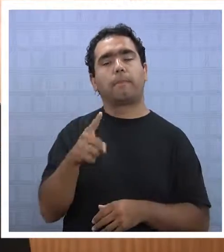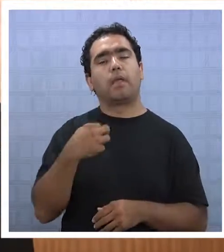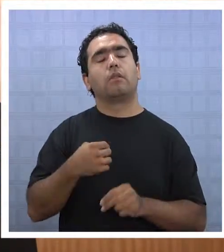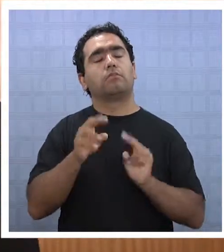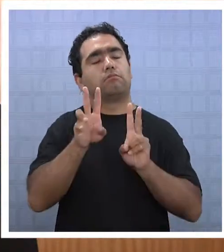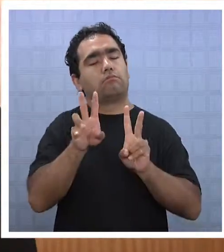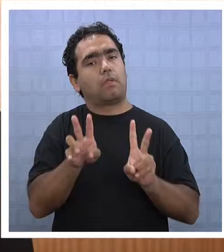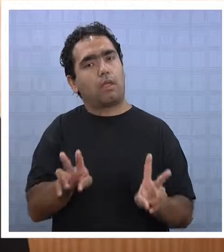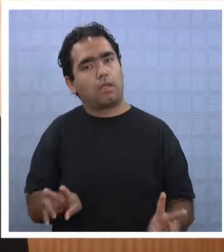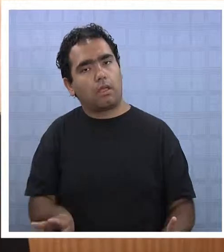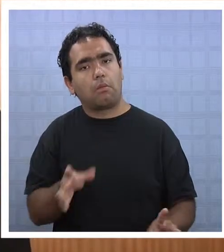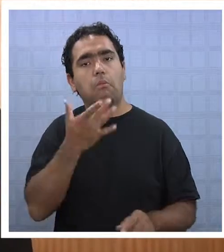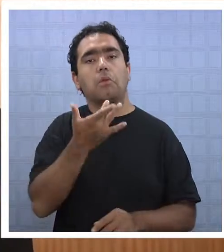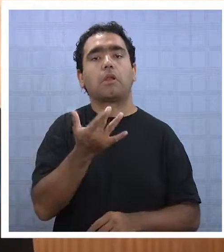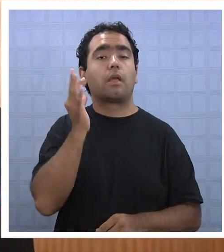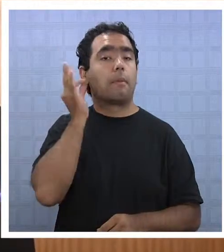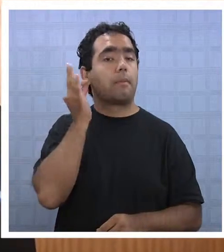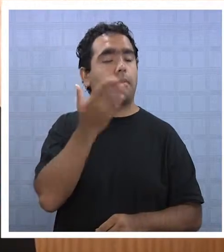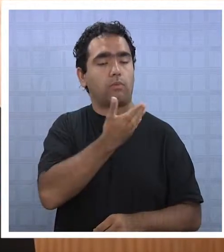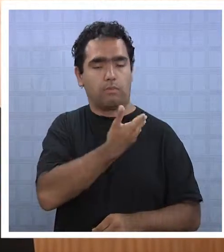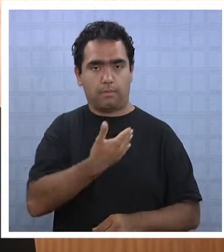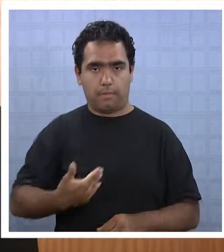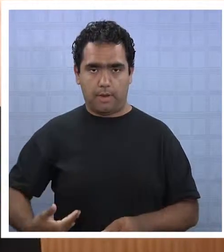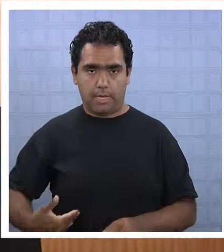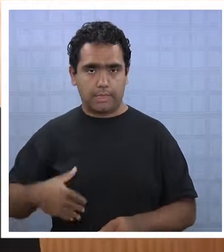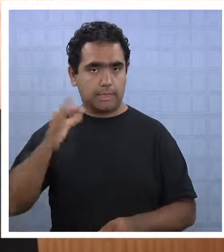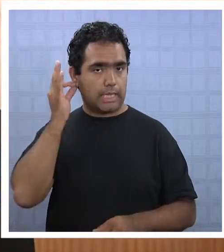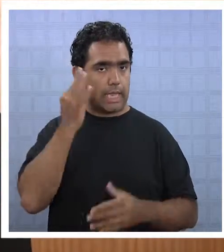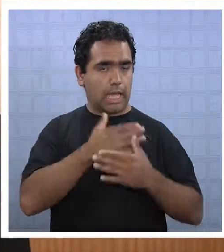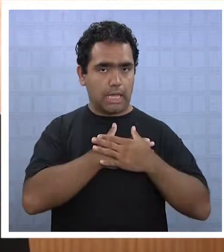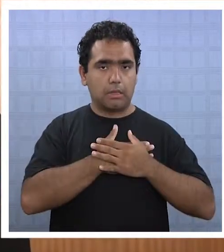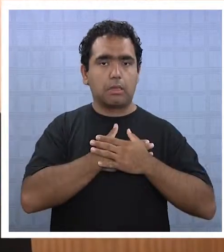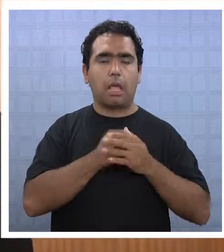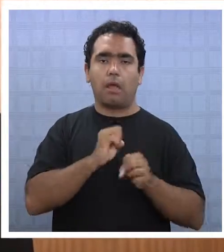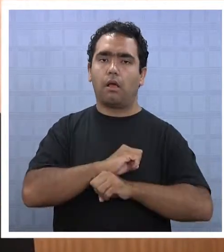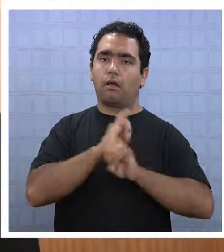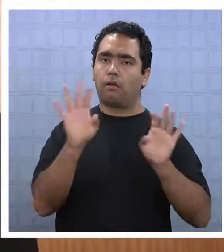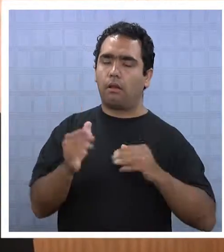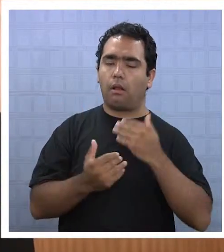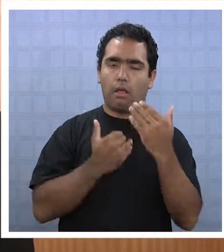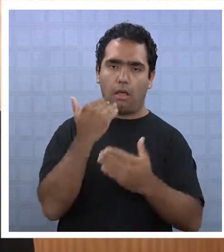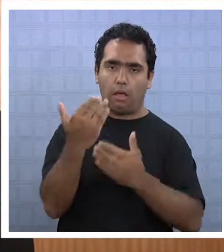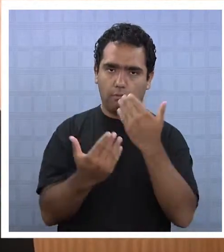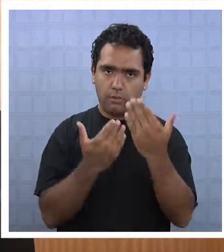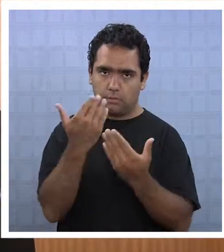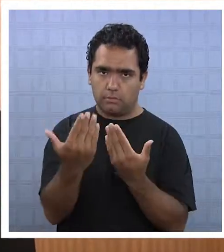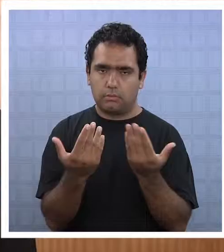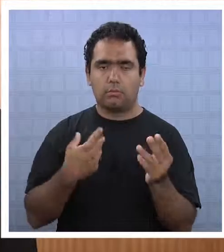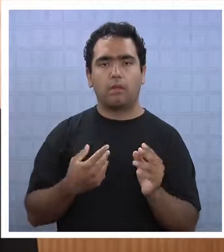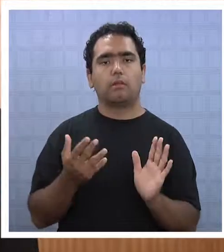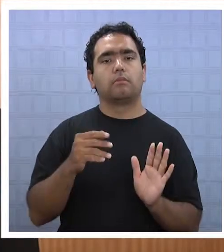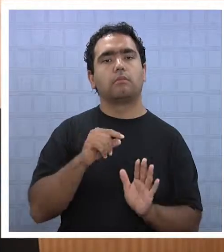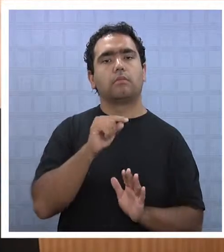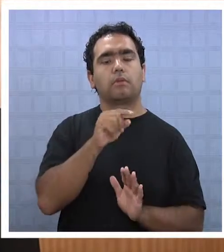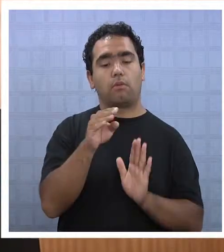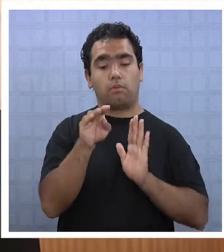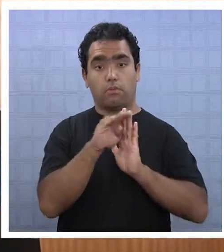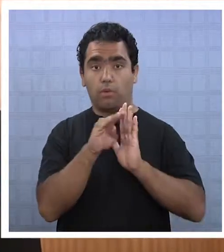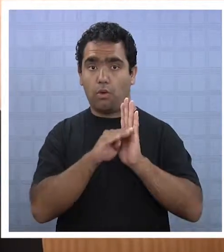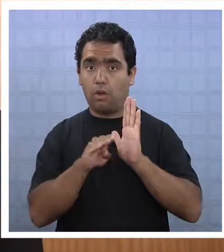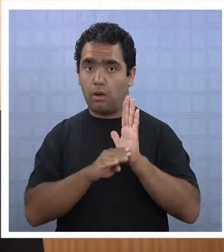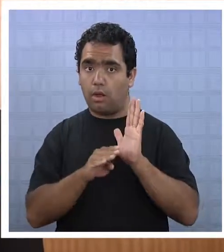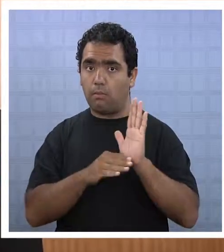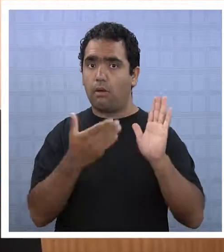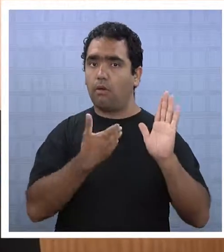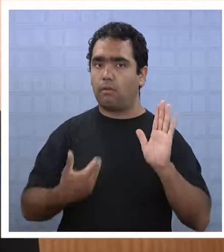la tranquilidad de que la presidenta ha dado señales muy claras de avanzar en ese sentido. Su programa de gobierno es bastante